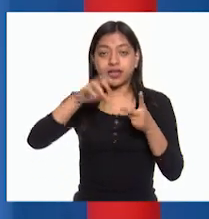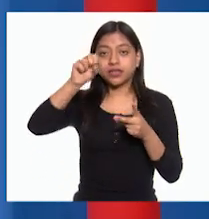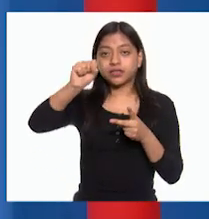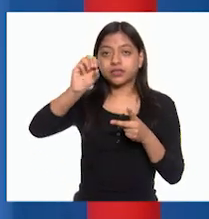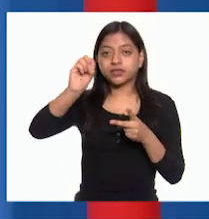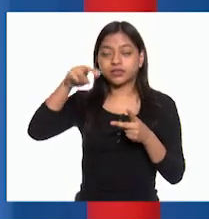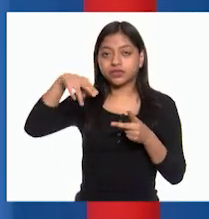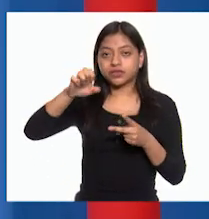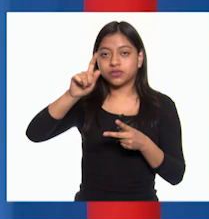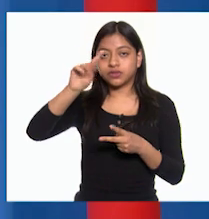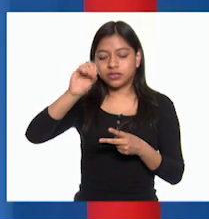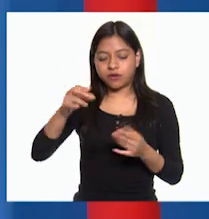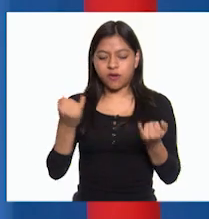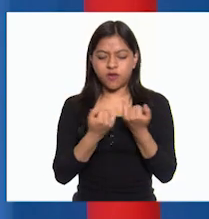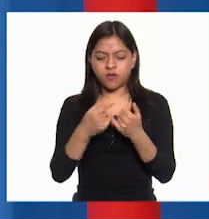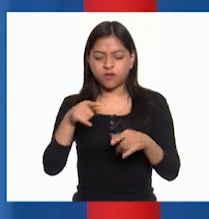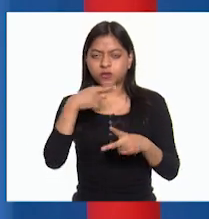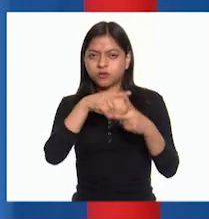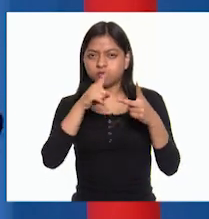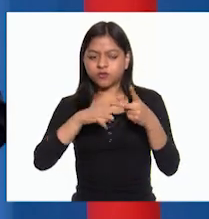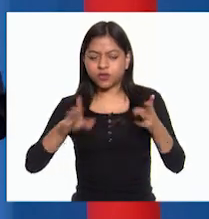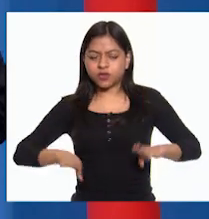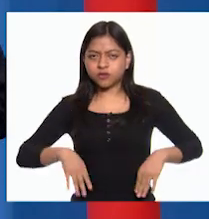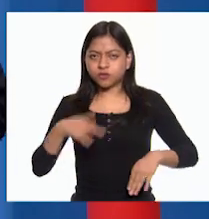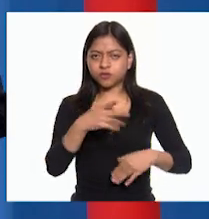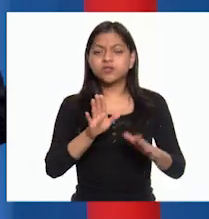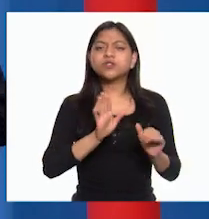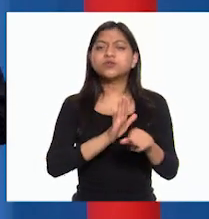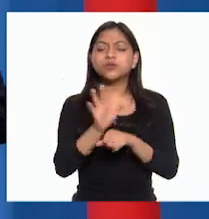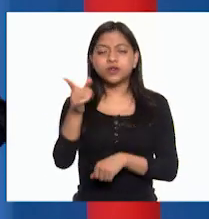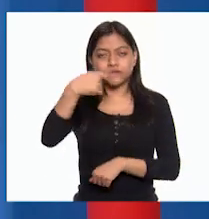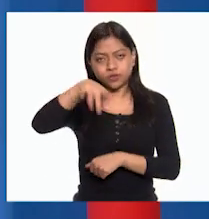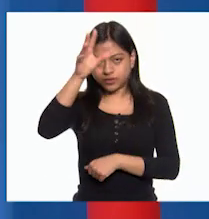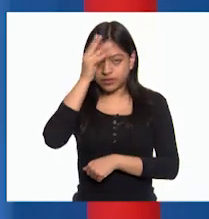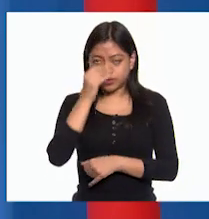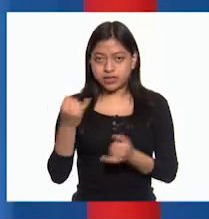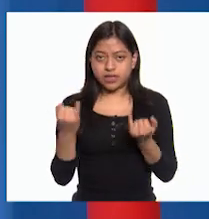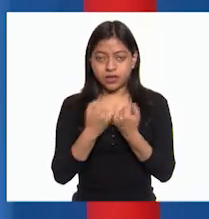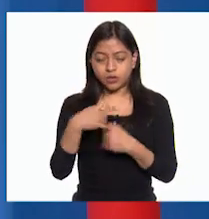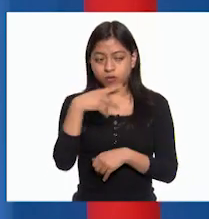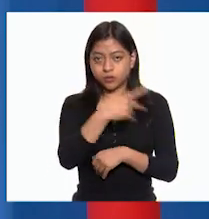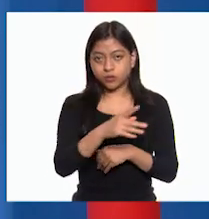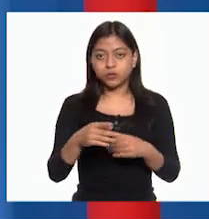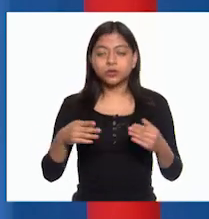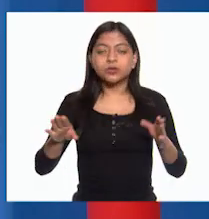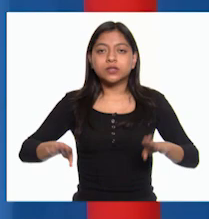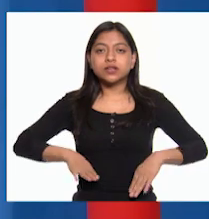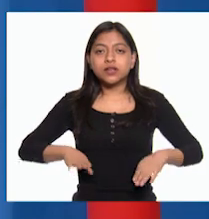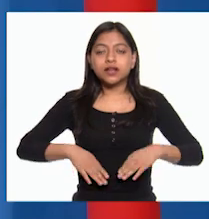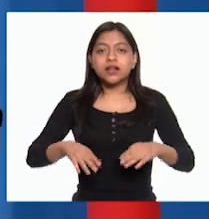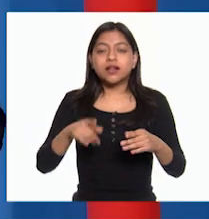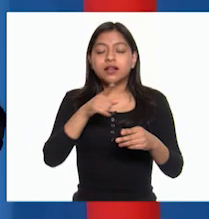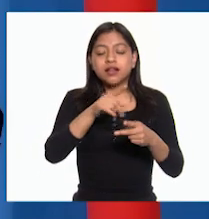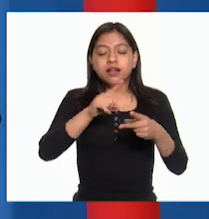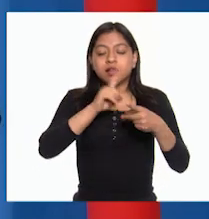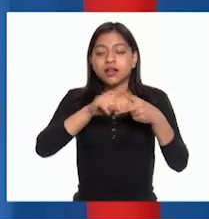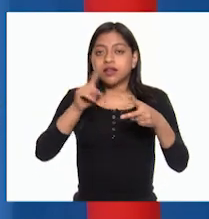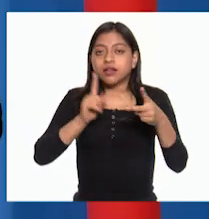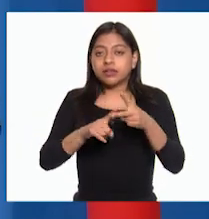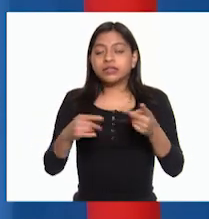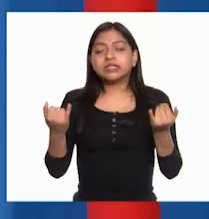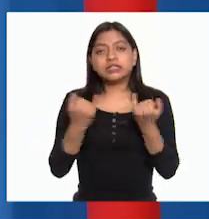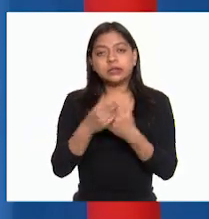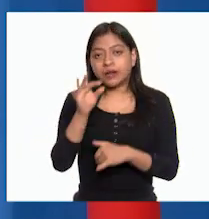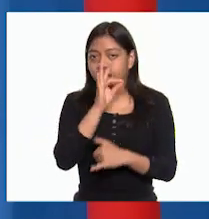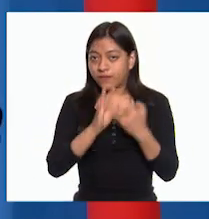algunas de sus principales particularidades. Además, identificamos las características del soneto y al final escribimos